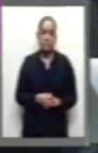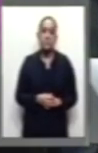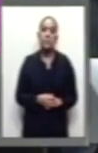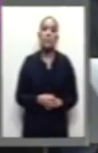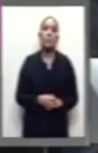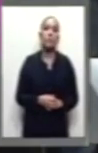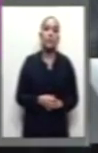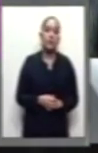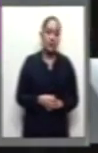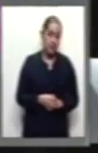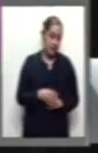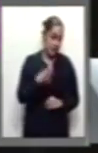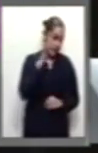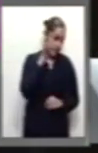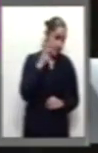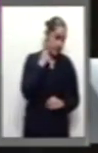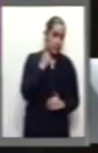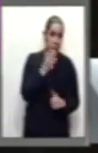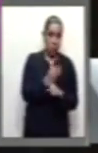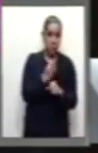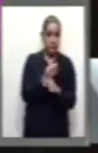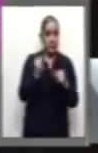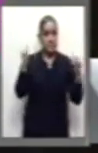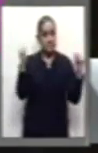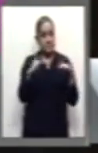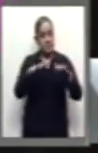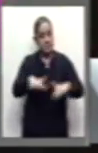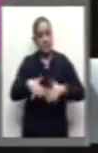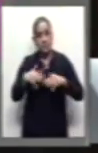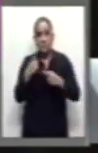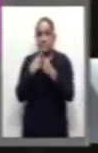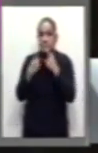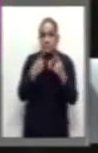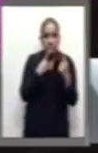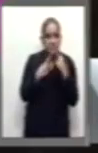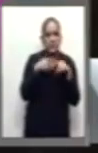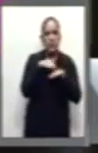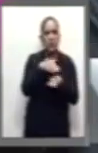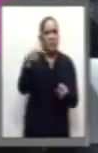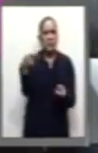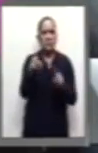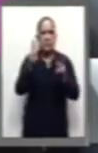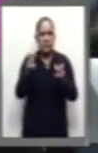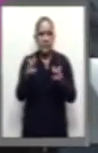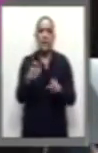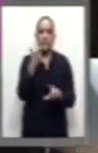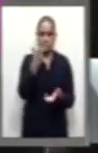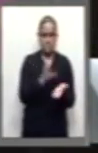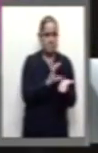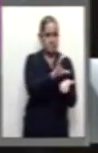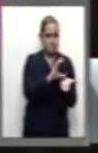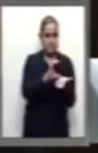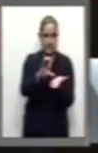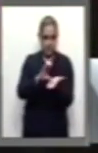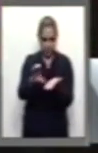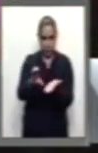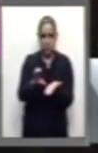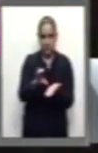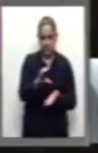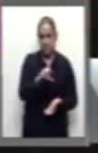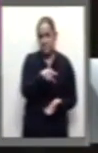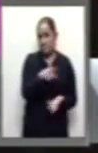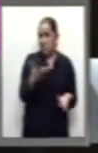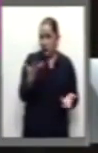La Cámara de Diputados está sesionando para discutir el presupuesto y está rodeada por movimientos